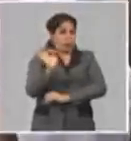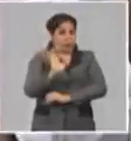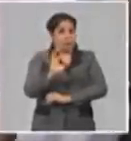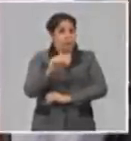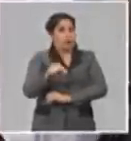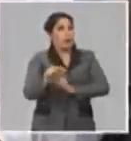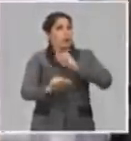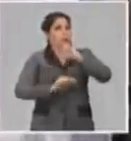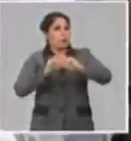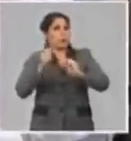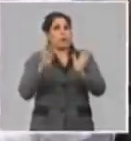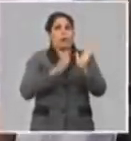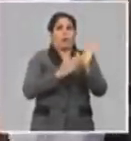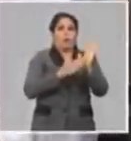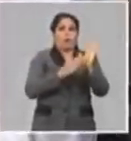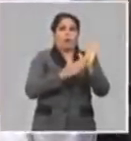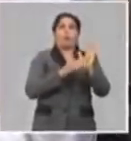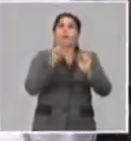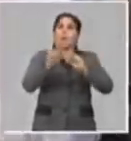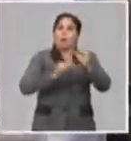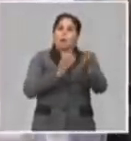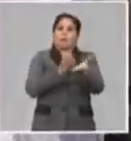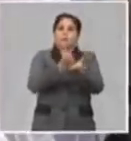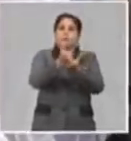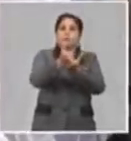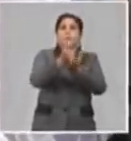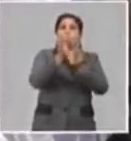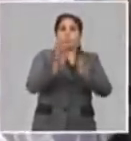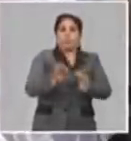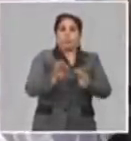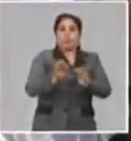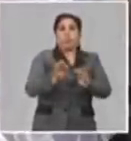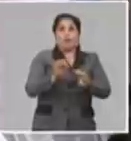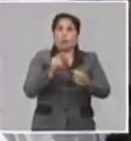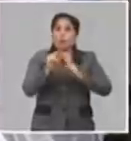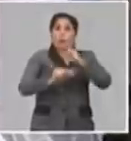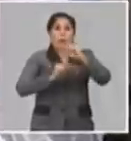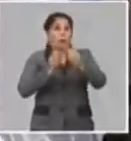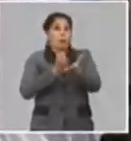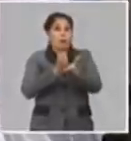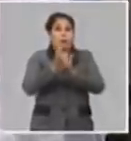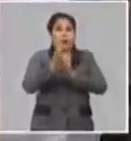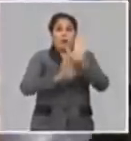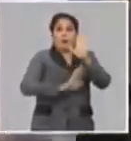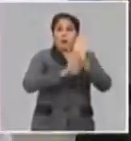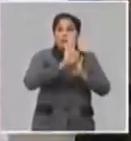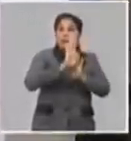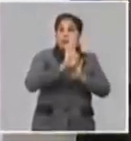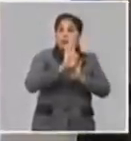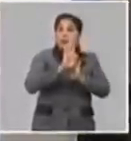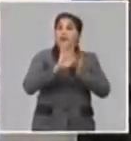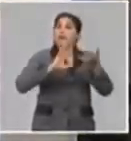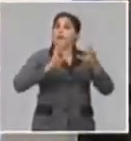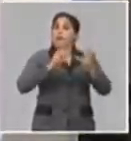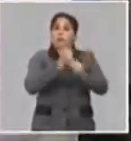Y nosotros tenemos que avanzar en ese sentido y a eso vamos en la estrategia que estamos